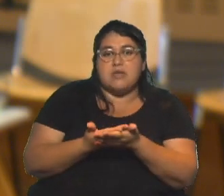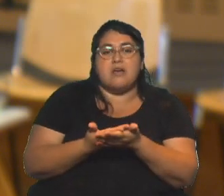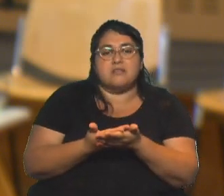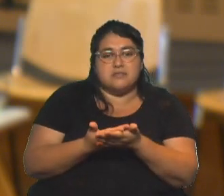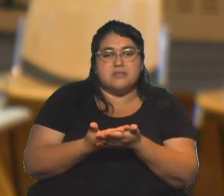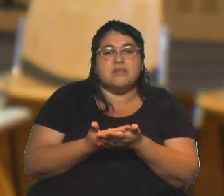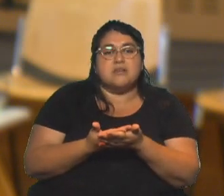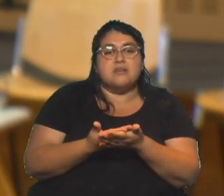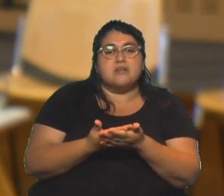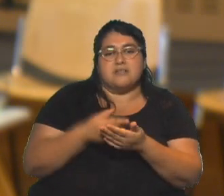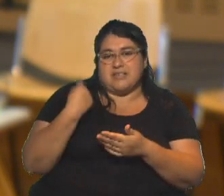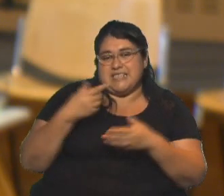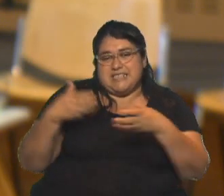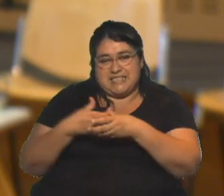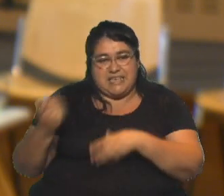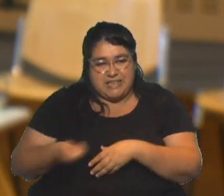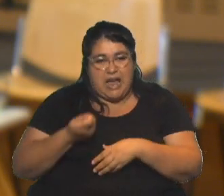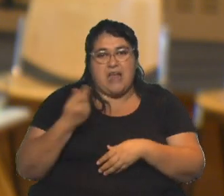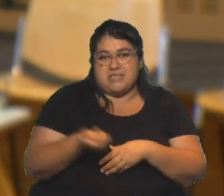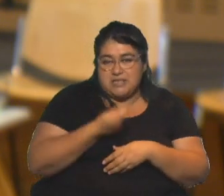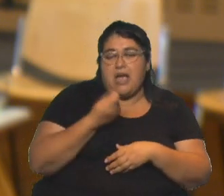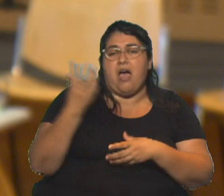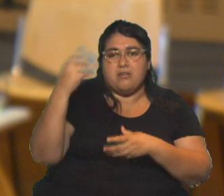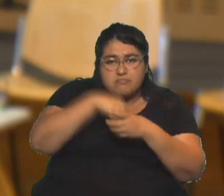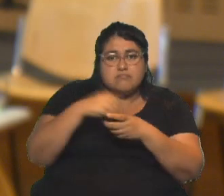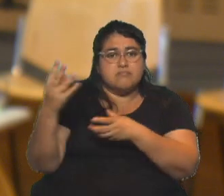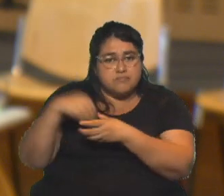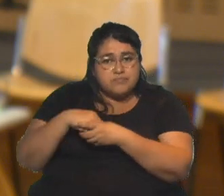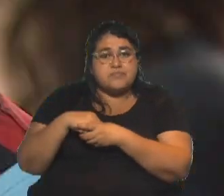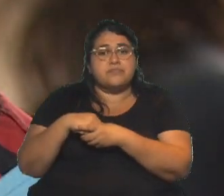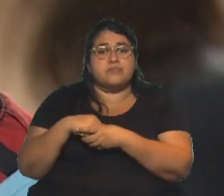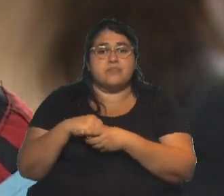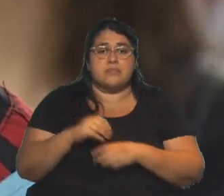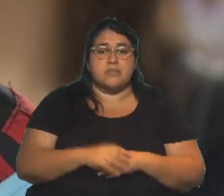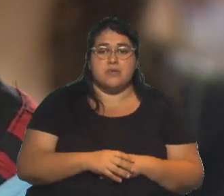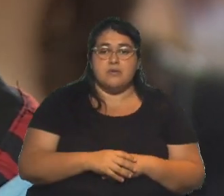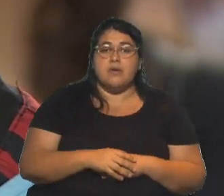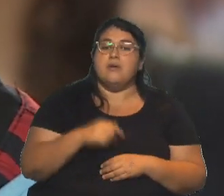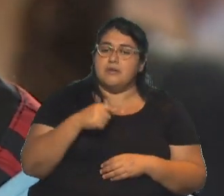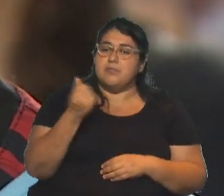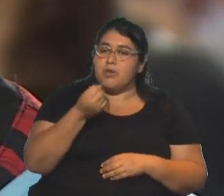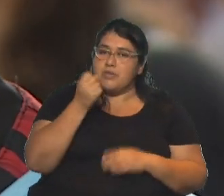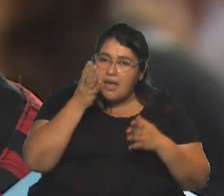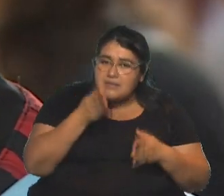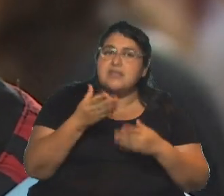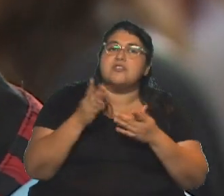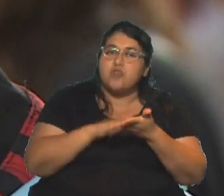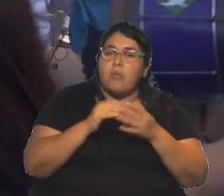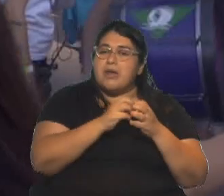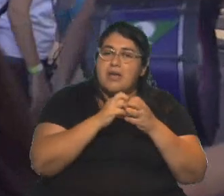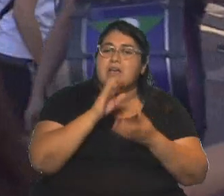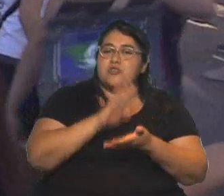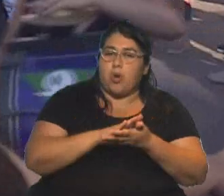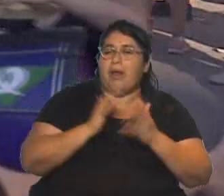bloques intersindicales, quienes estamos agrupadas en las distintas intersindicales sindicales, tiene que ver con discutir las